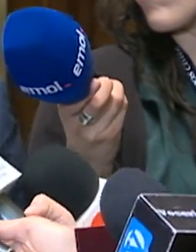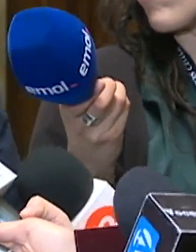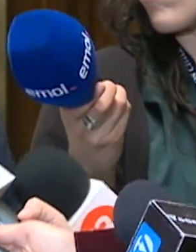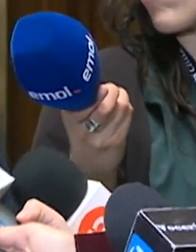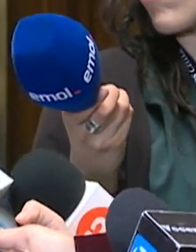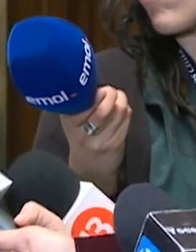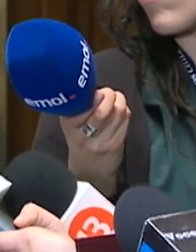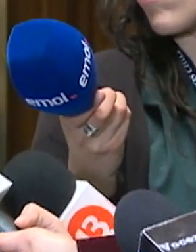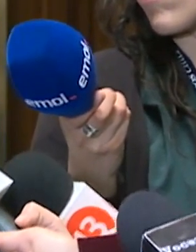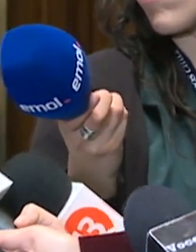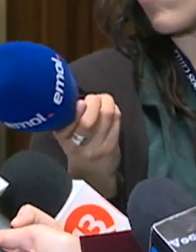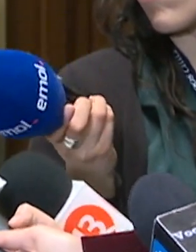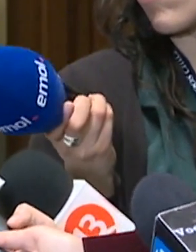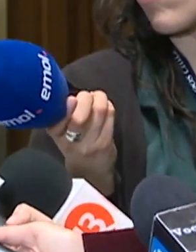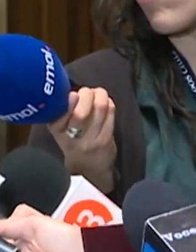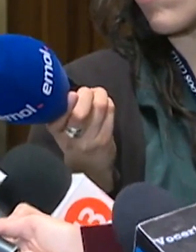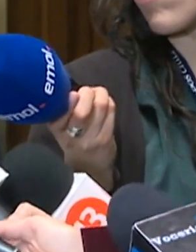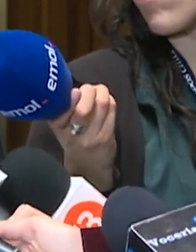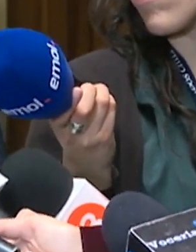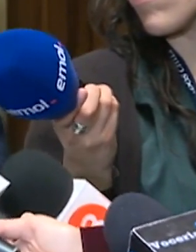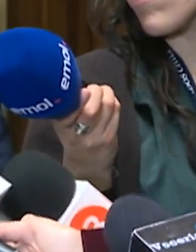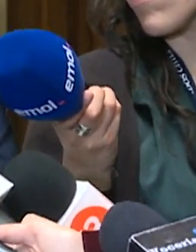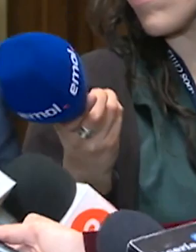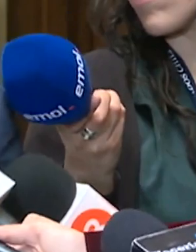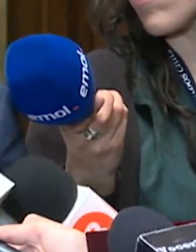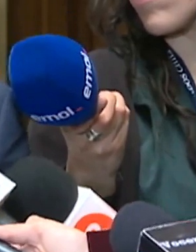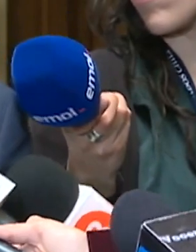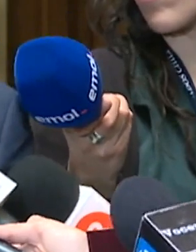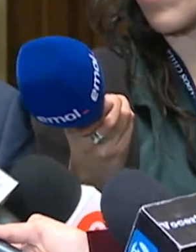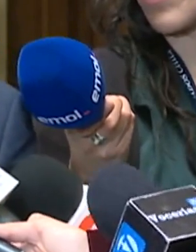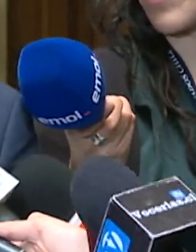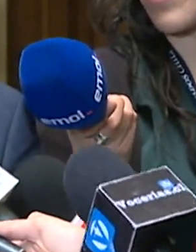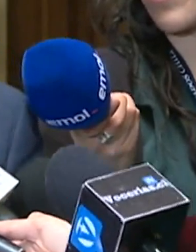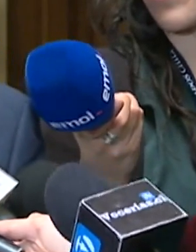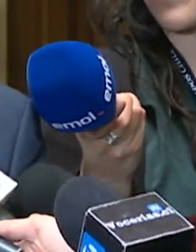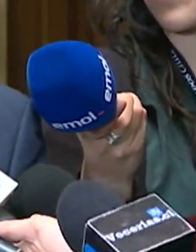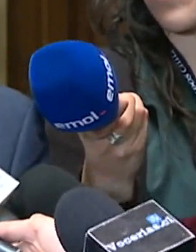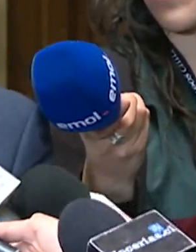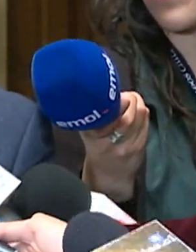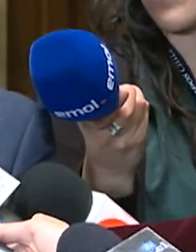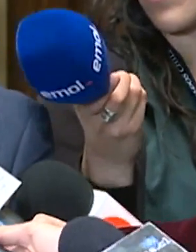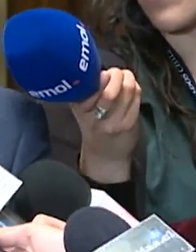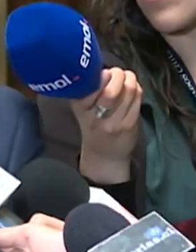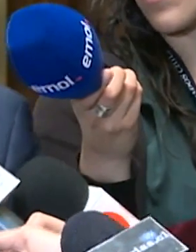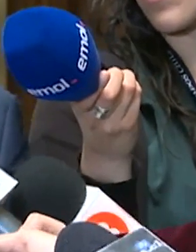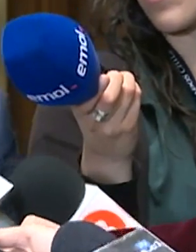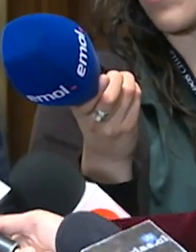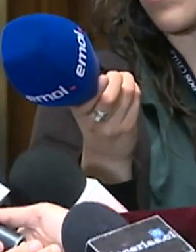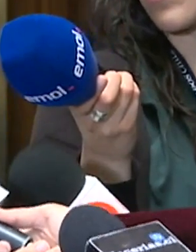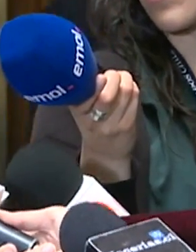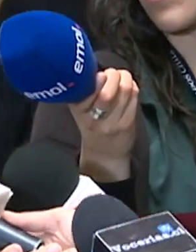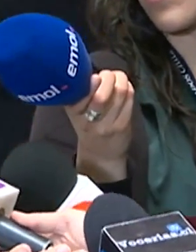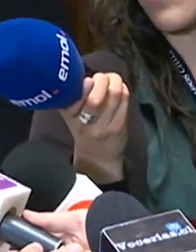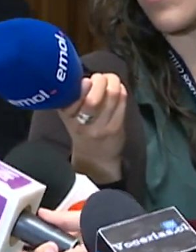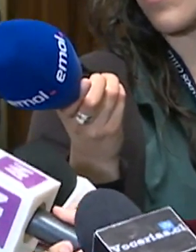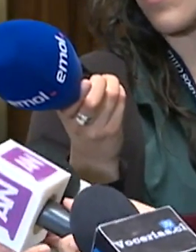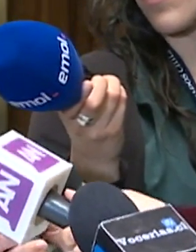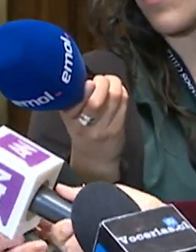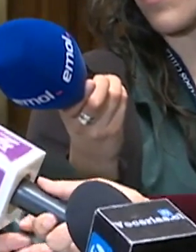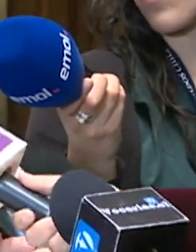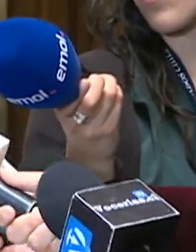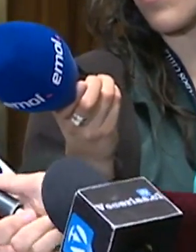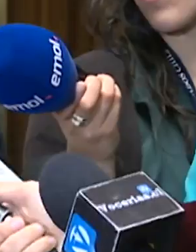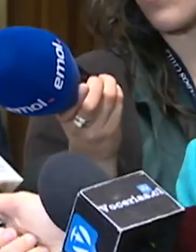esto es un retroceso era mejor no tener ley que tener esta mala ley hay que decirlo con mucha claridad las organizaciones de